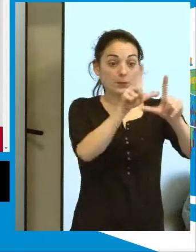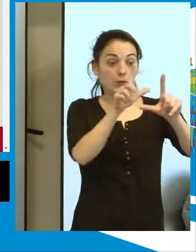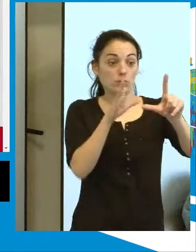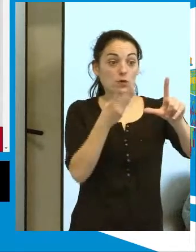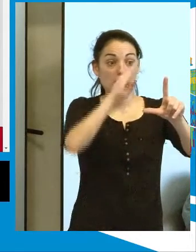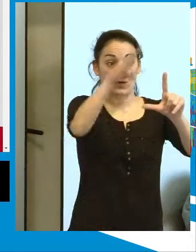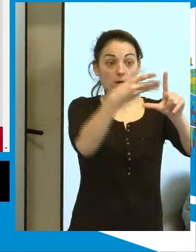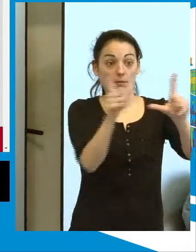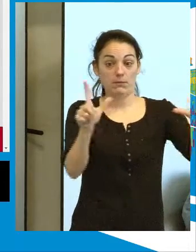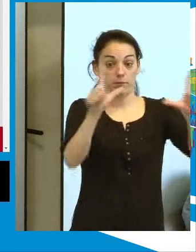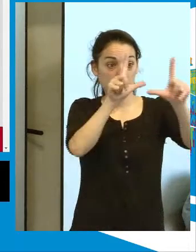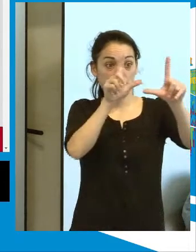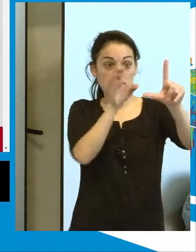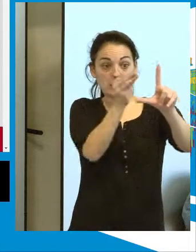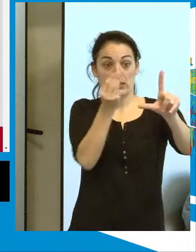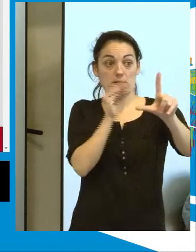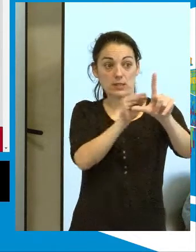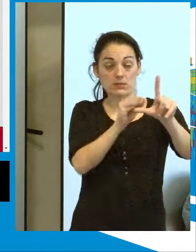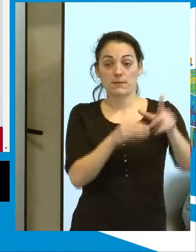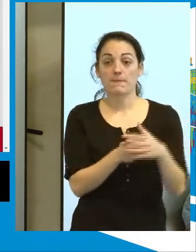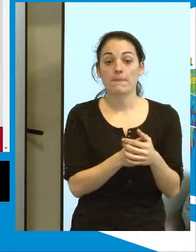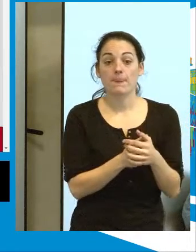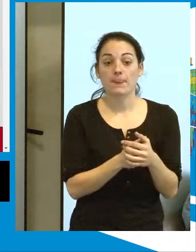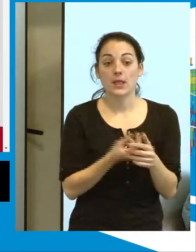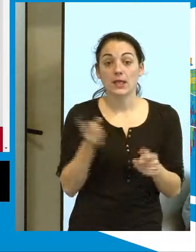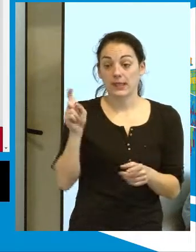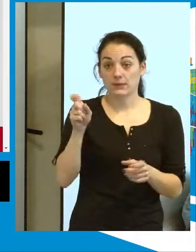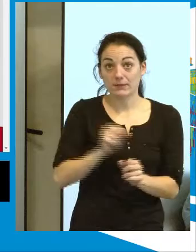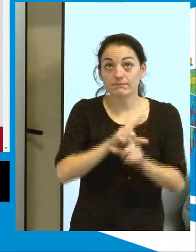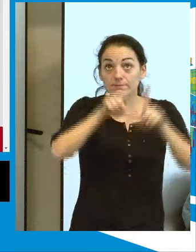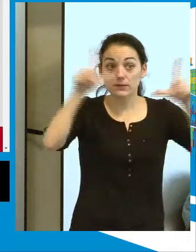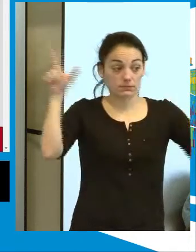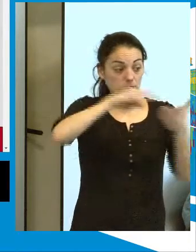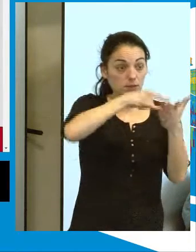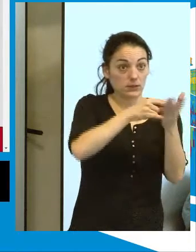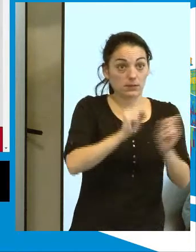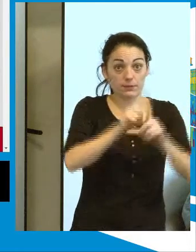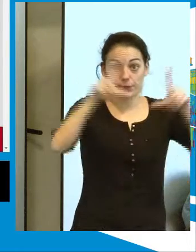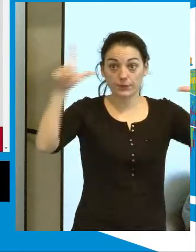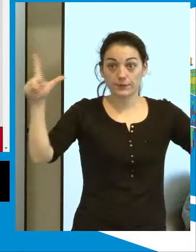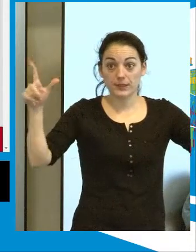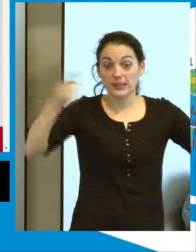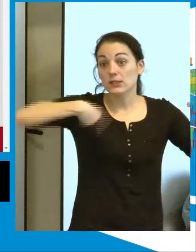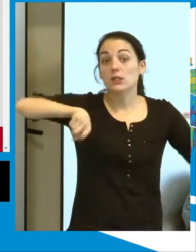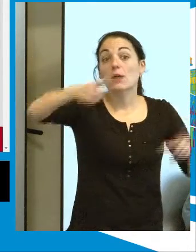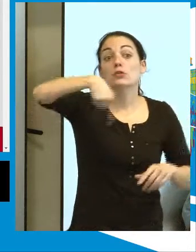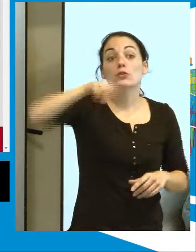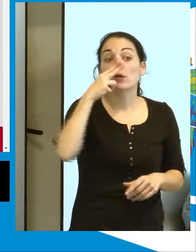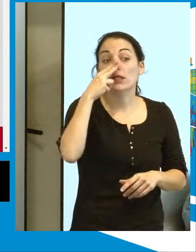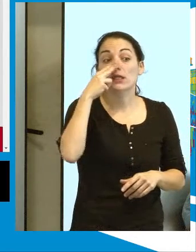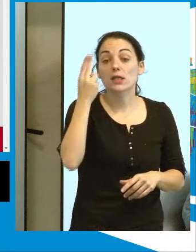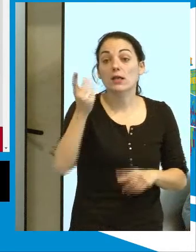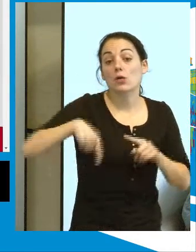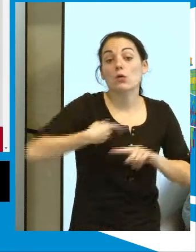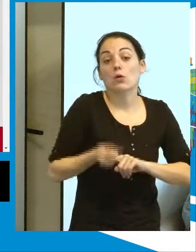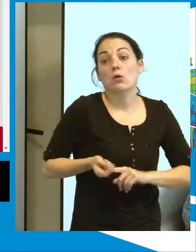web de r.es no existe nada. Todo esto lo estamos poniendo una vez que hemos activado el sistema. Además, luego, si os interesa, os podemos pasar